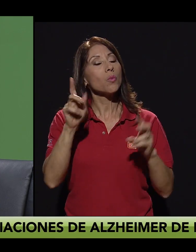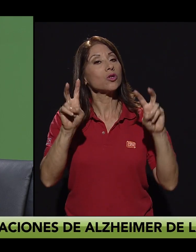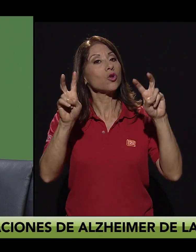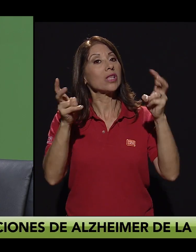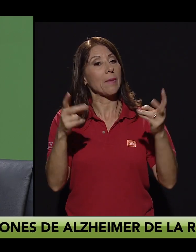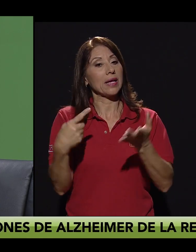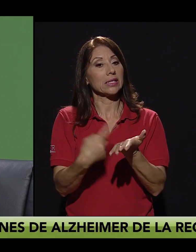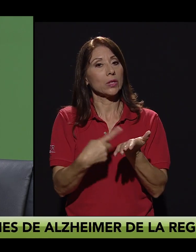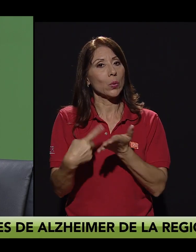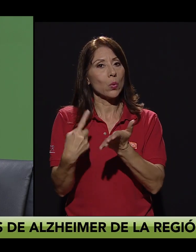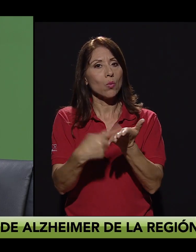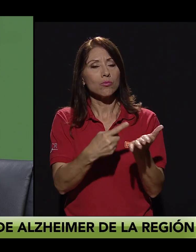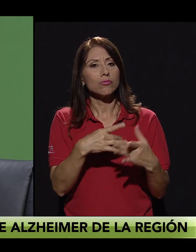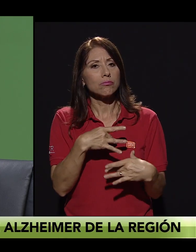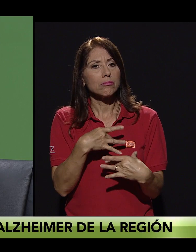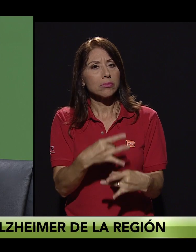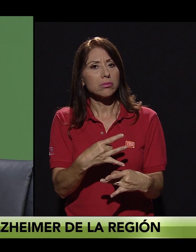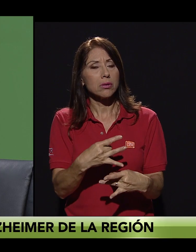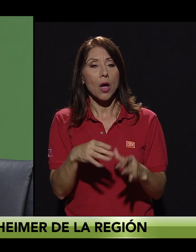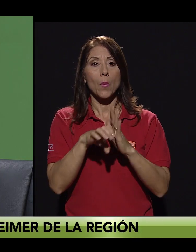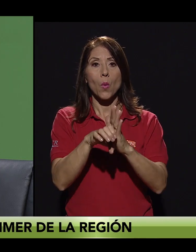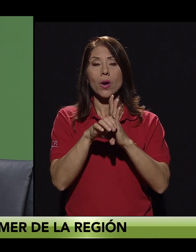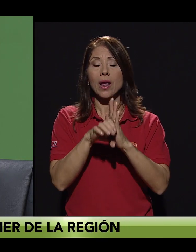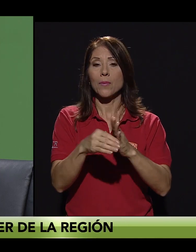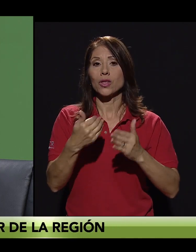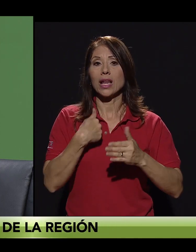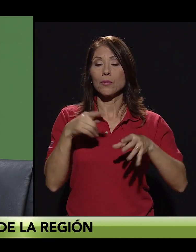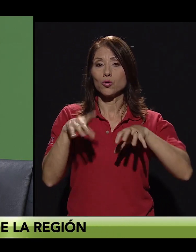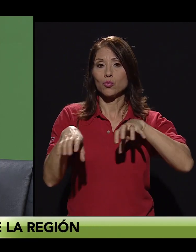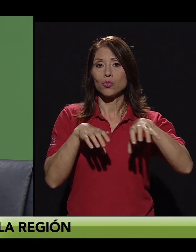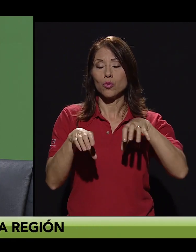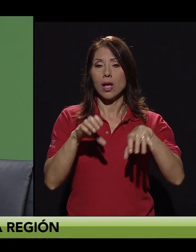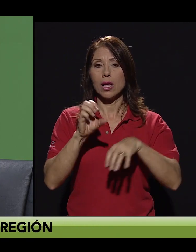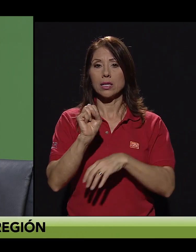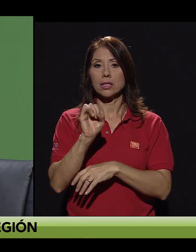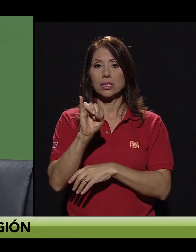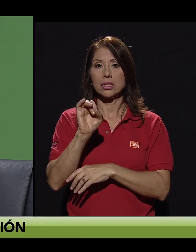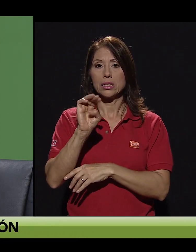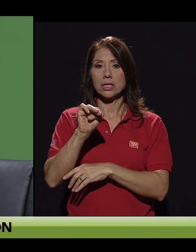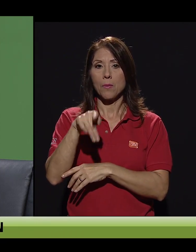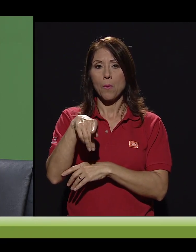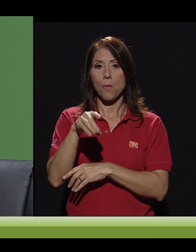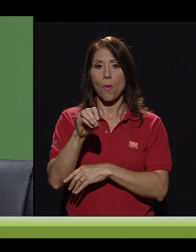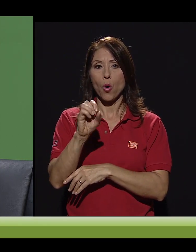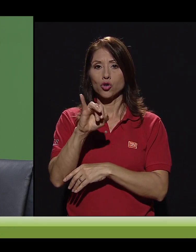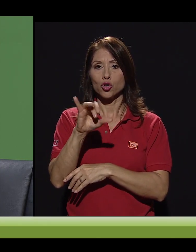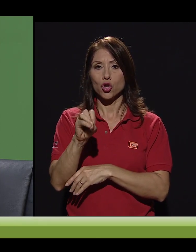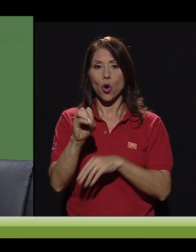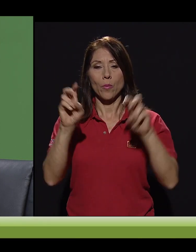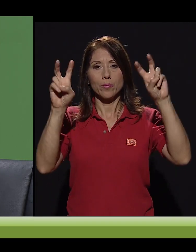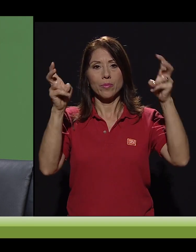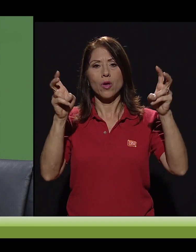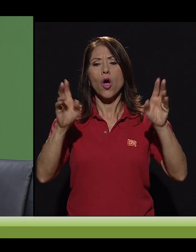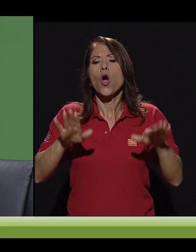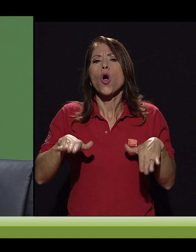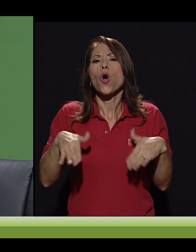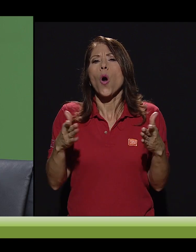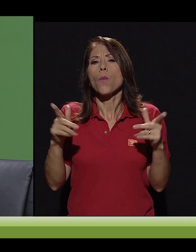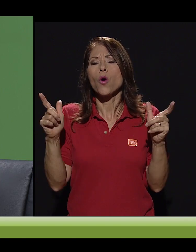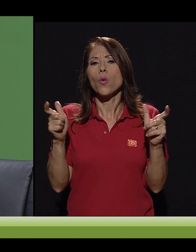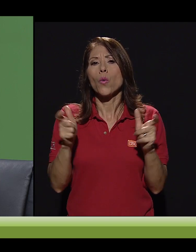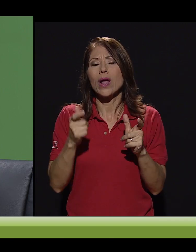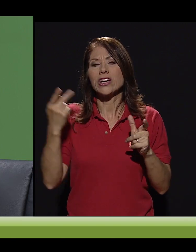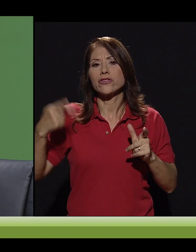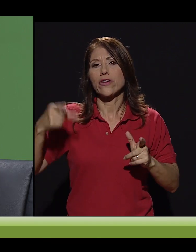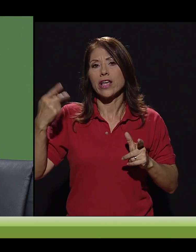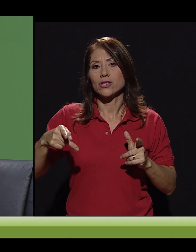interesantes Por ejemplo Tenemos Todo un simposio Sobre cómo Reducir el riesgo Que es la principal